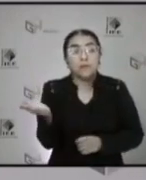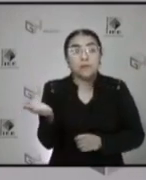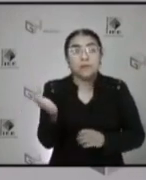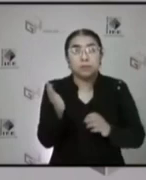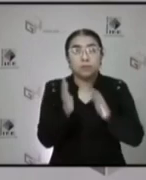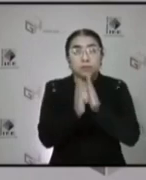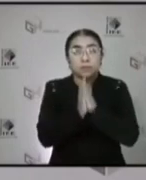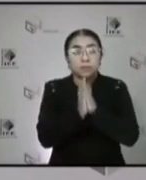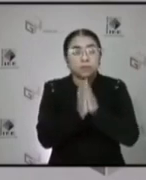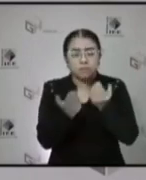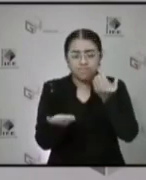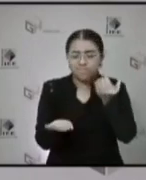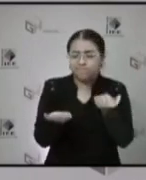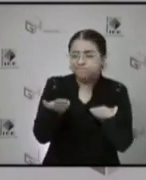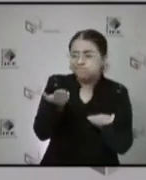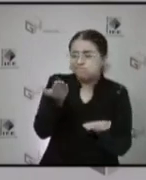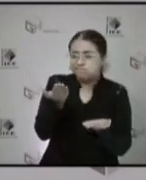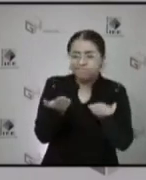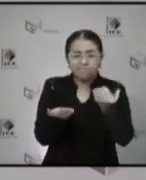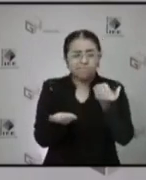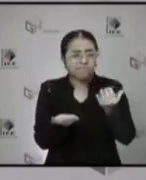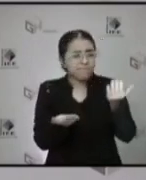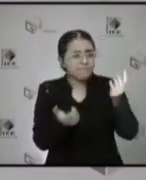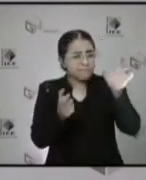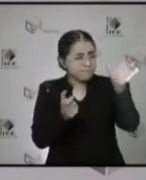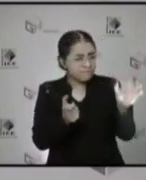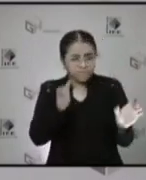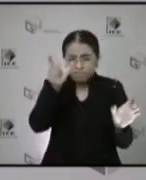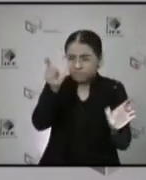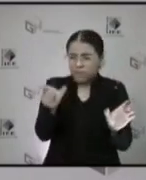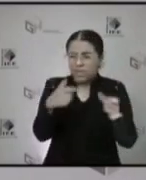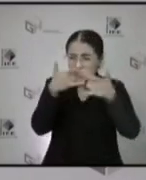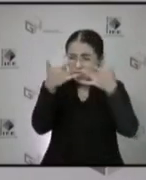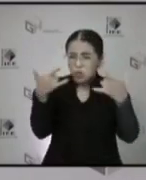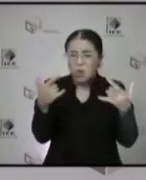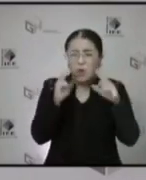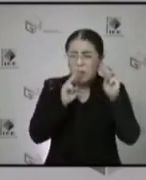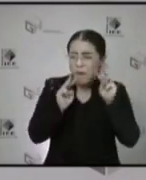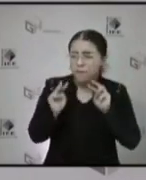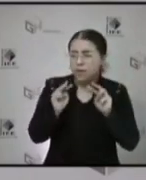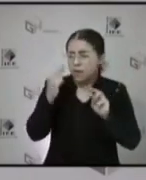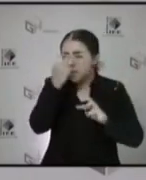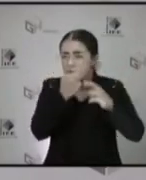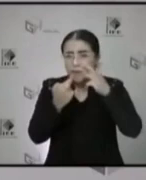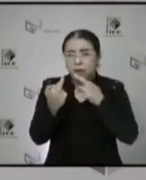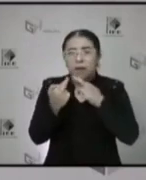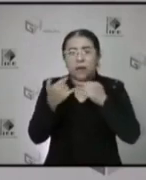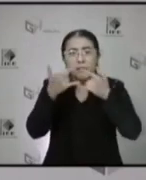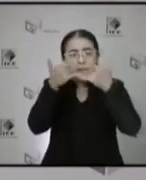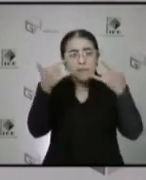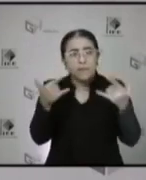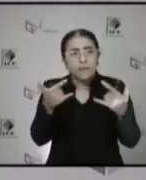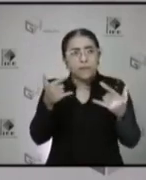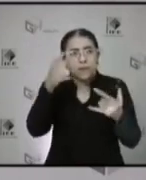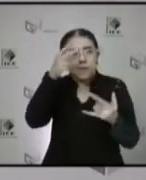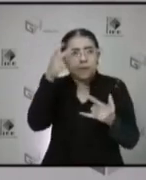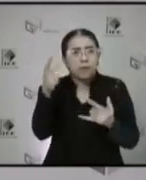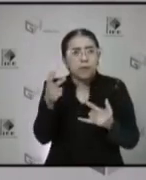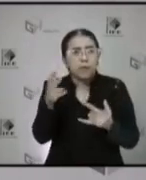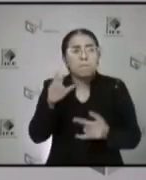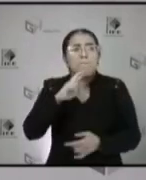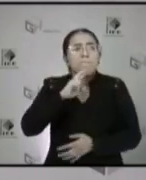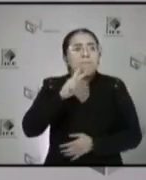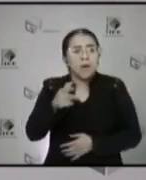que comparen nuestros perfiles, que comparen nuestras historias y que luchemos por un Hidalgo mejor, un Hidalgo que